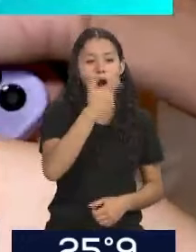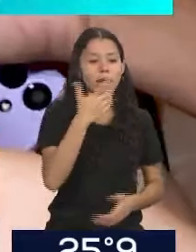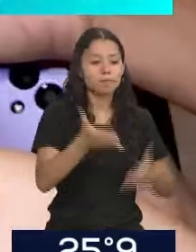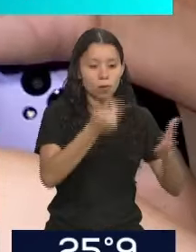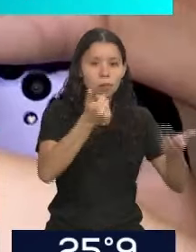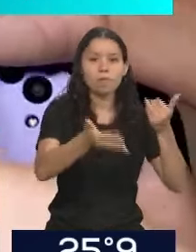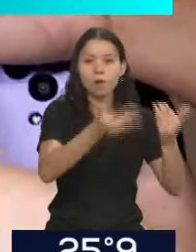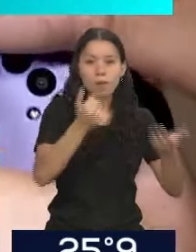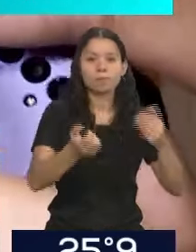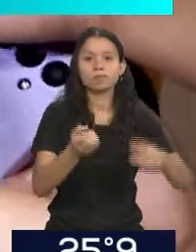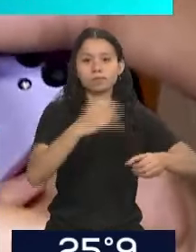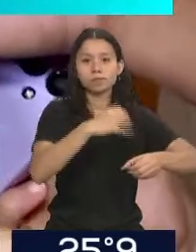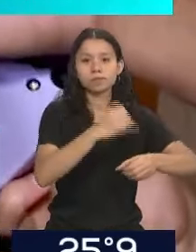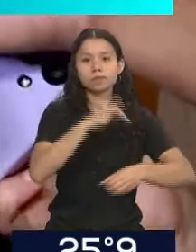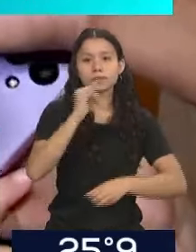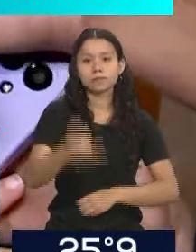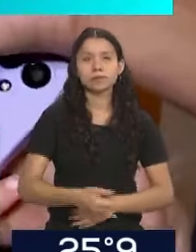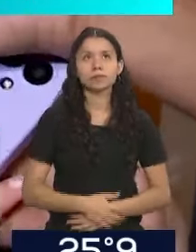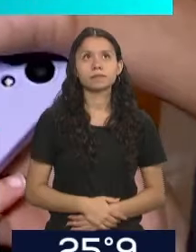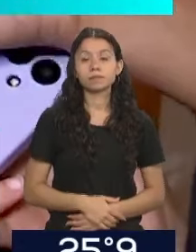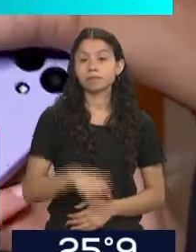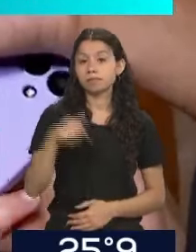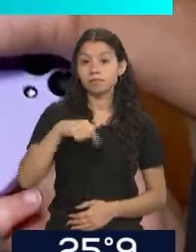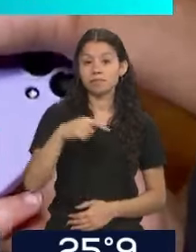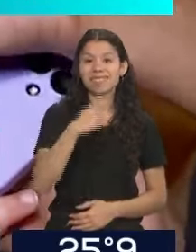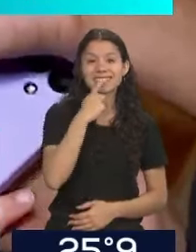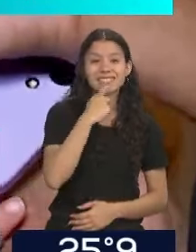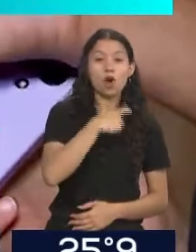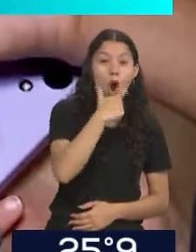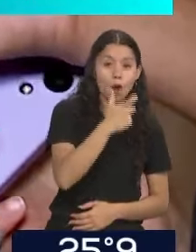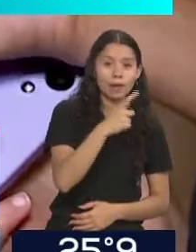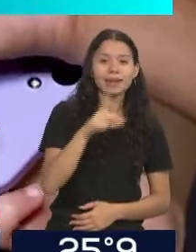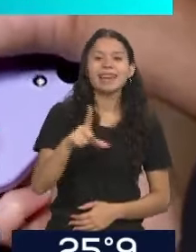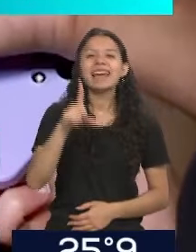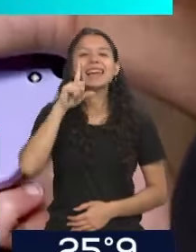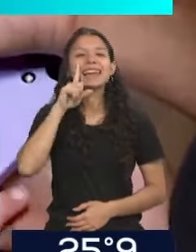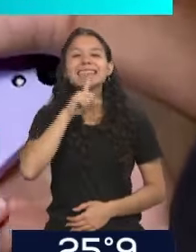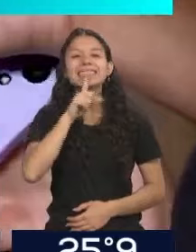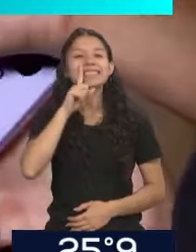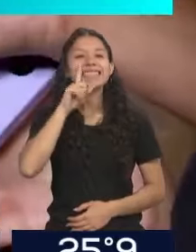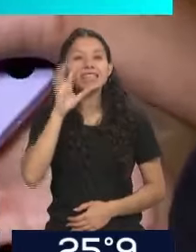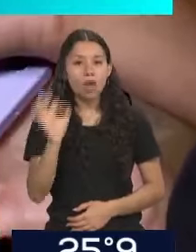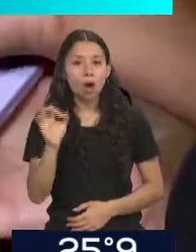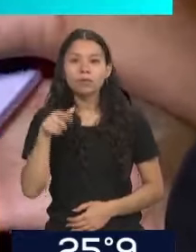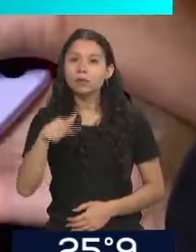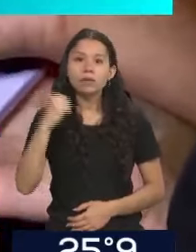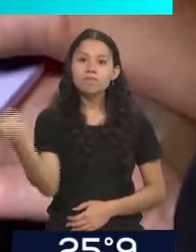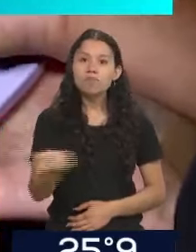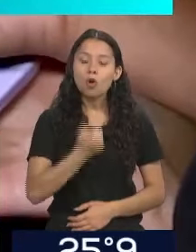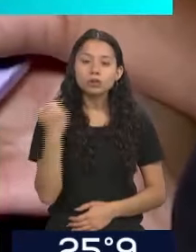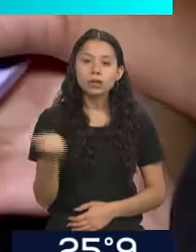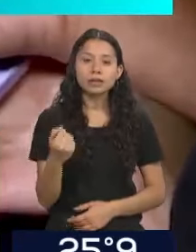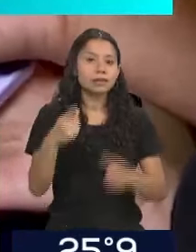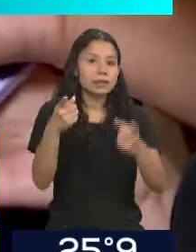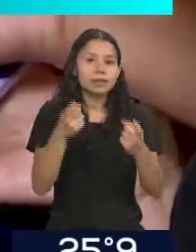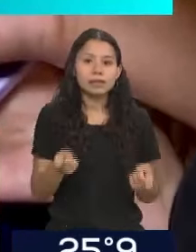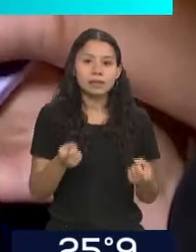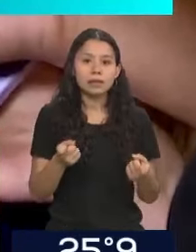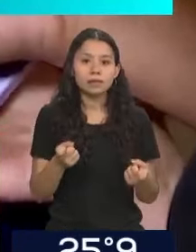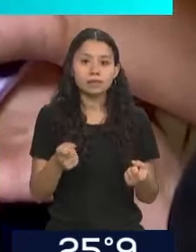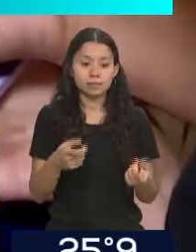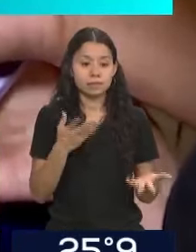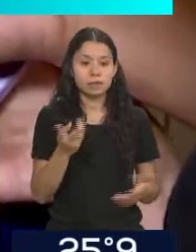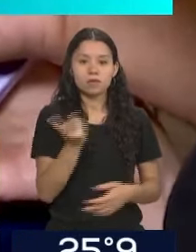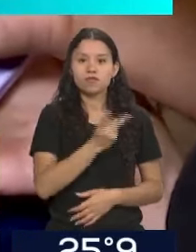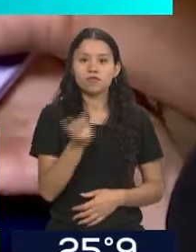adelante. Hoy el cobre y el litio son minerales críticos. Y en definitiva, ambos